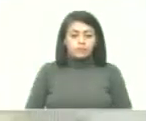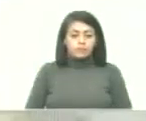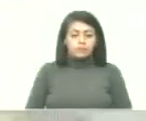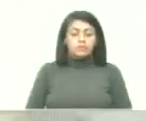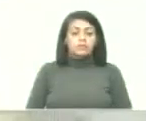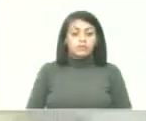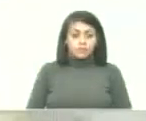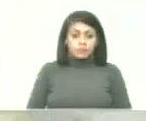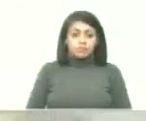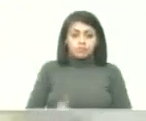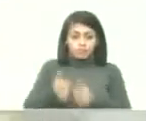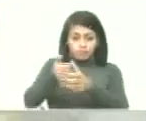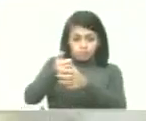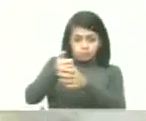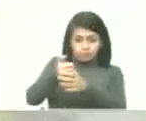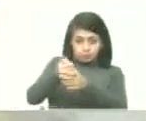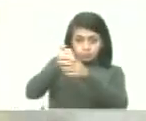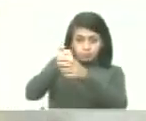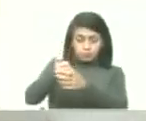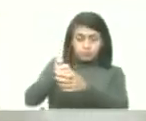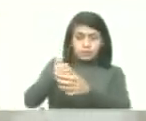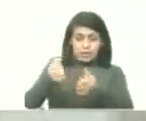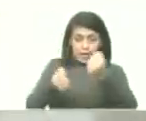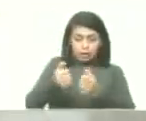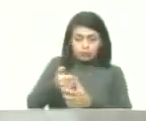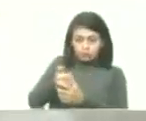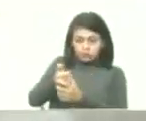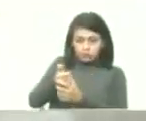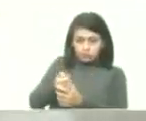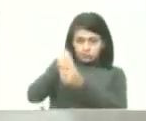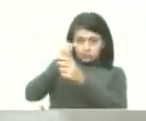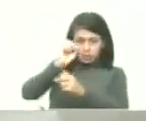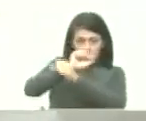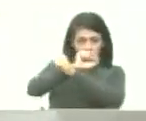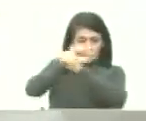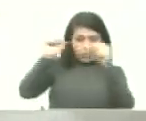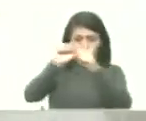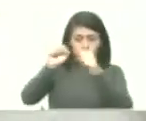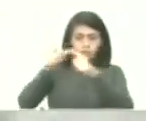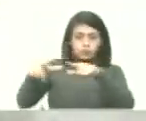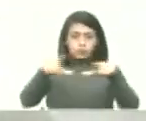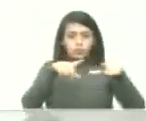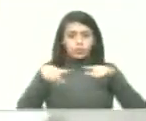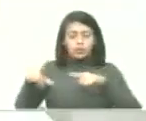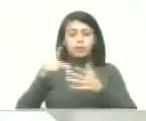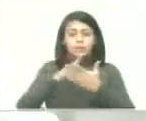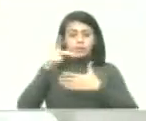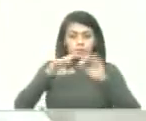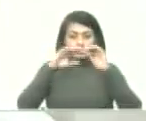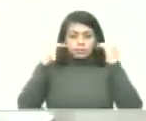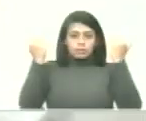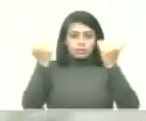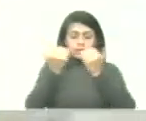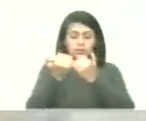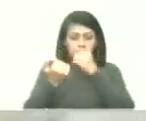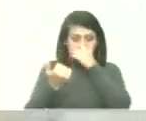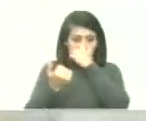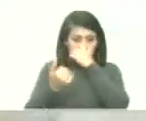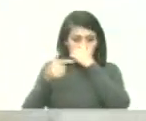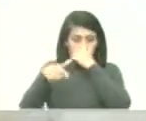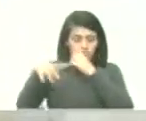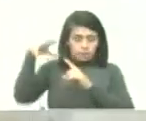volar el dron desde el vehículo y lanzarlo también contra la tarima en una operación de tenaza. Este es el